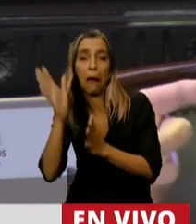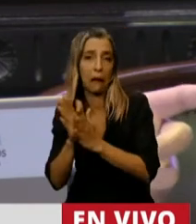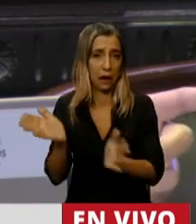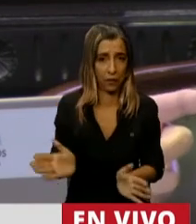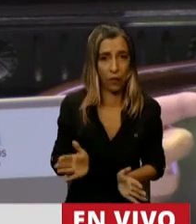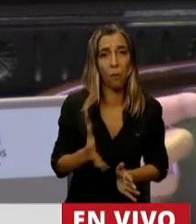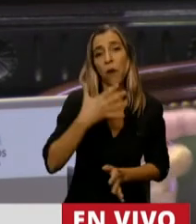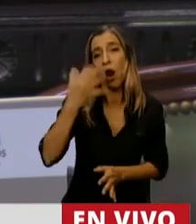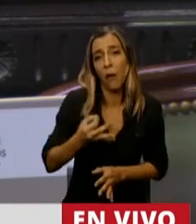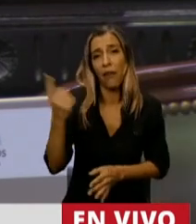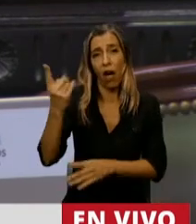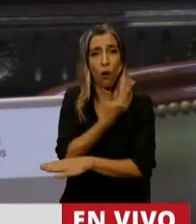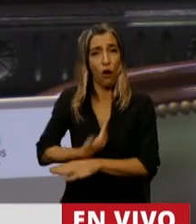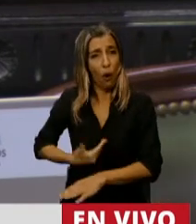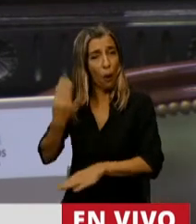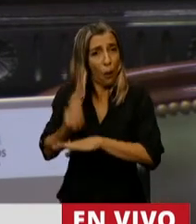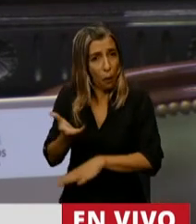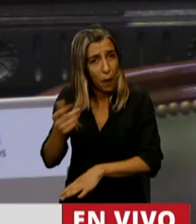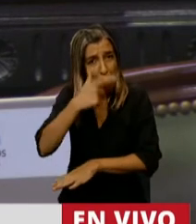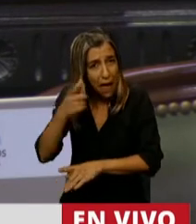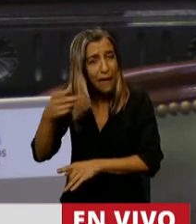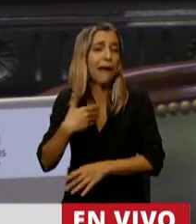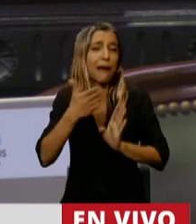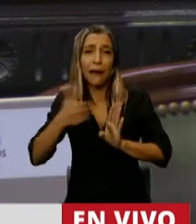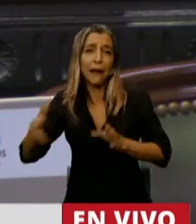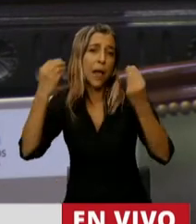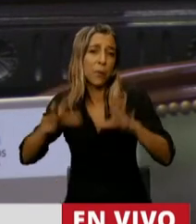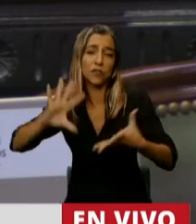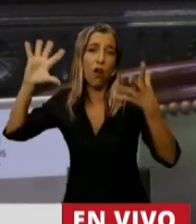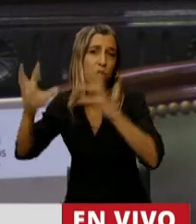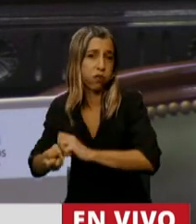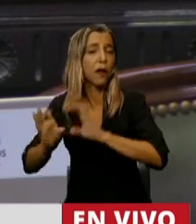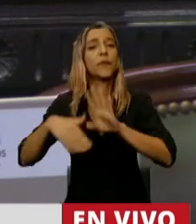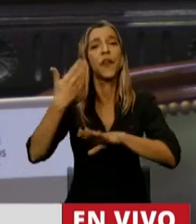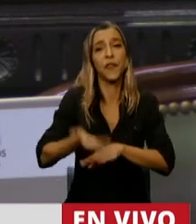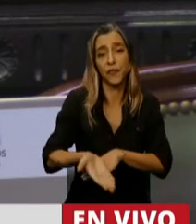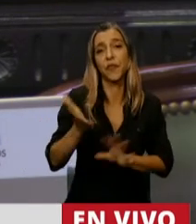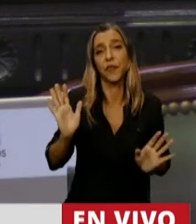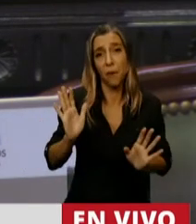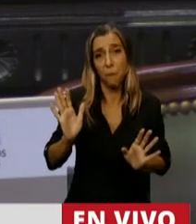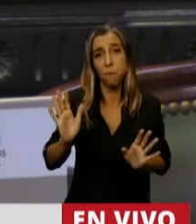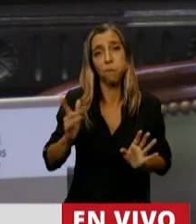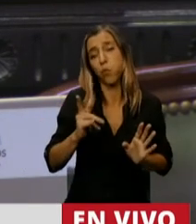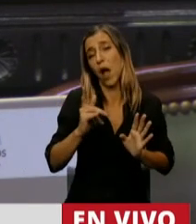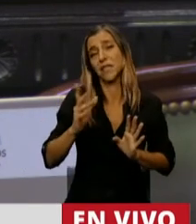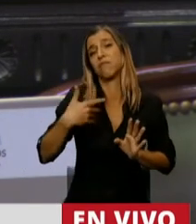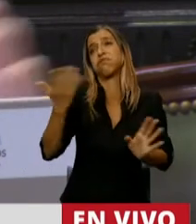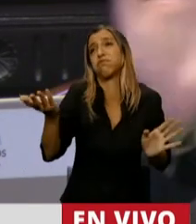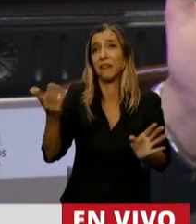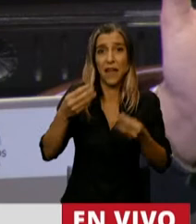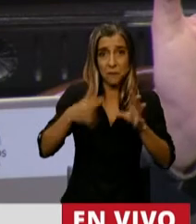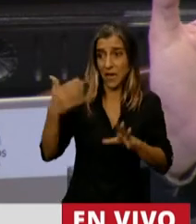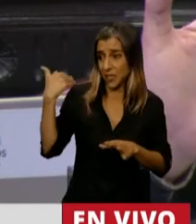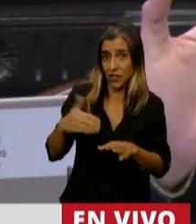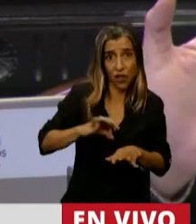a realizar durante su gobierno y sobre todo después del proceso electoral del 11 de agosto hasta el 27 de octubre. Anduvo recorriendo el país